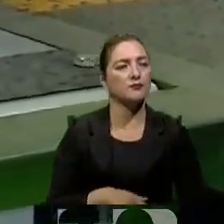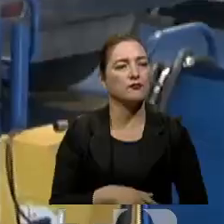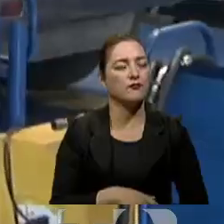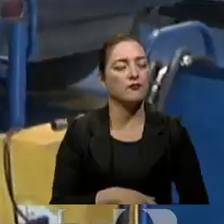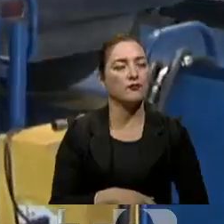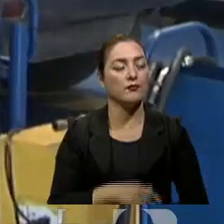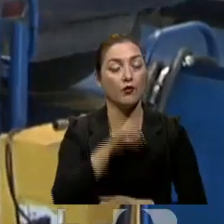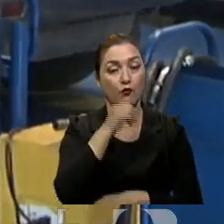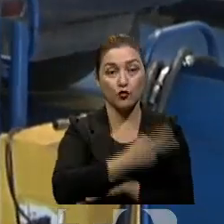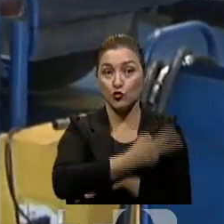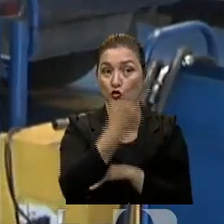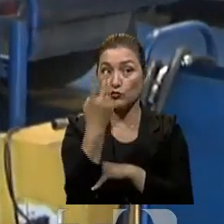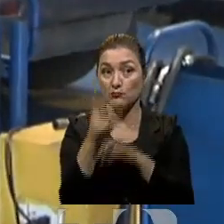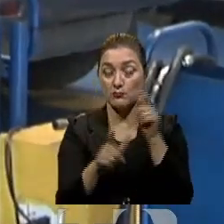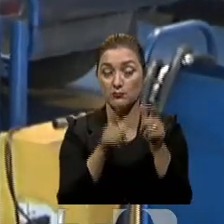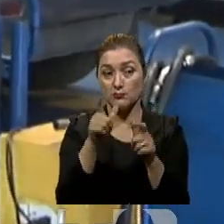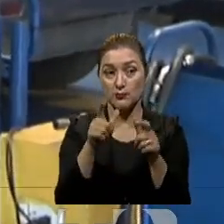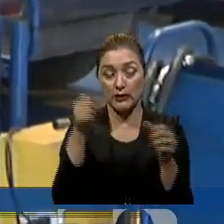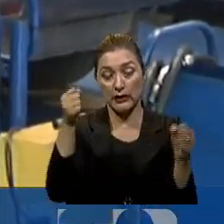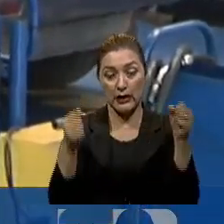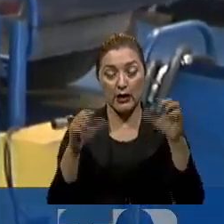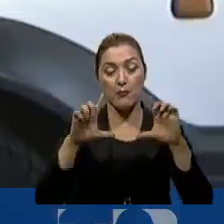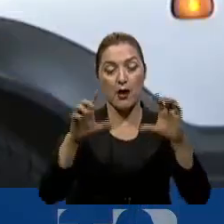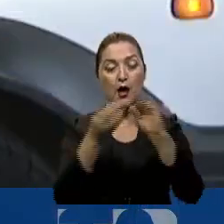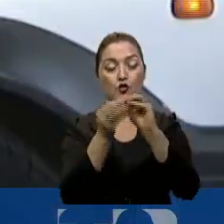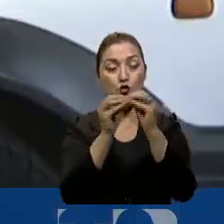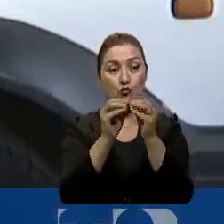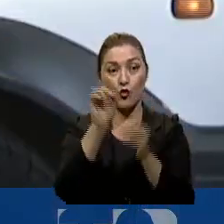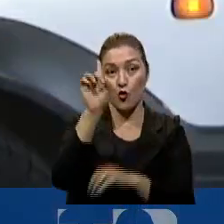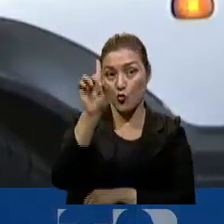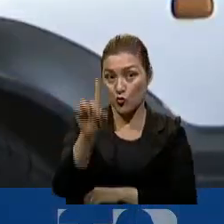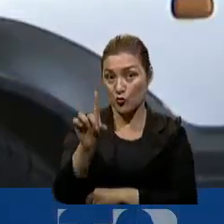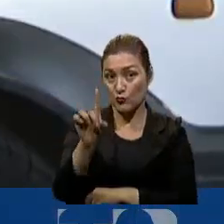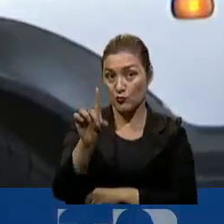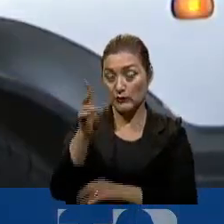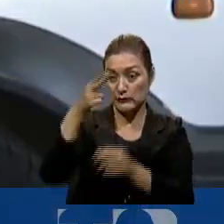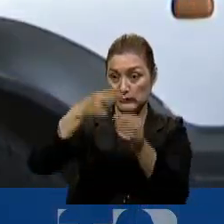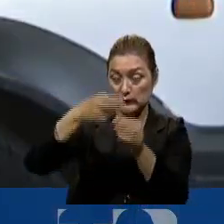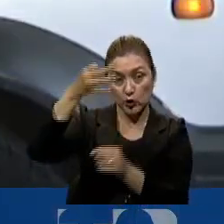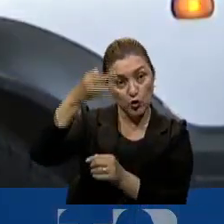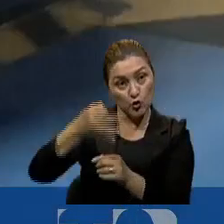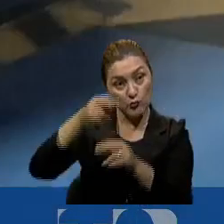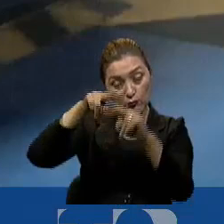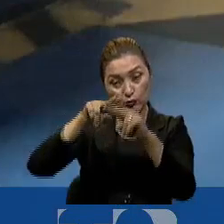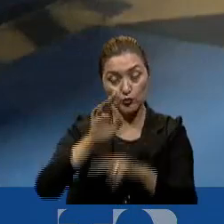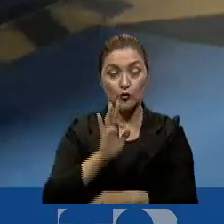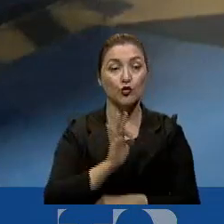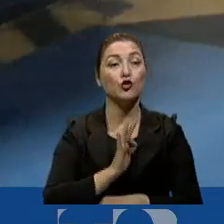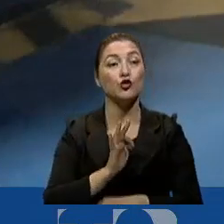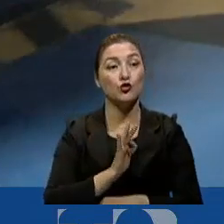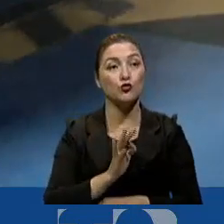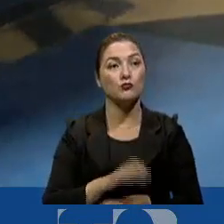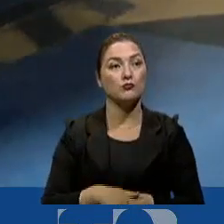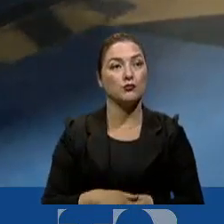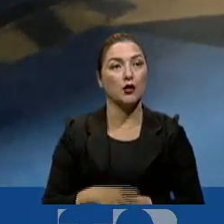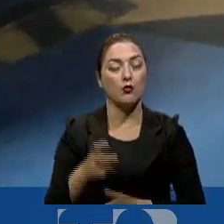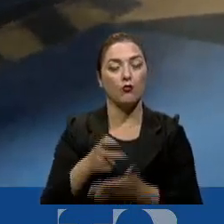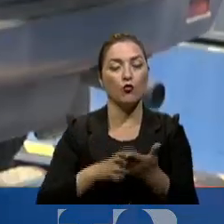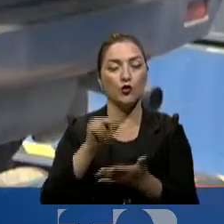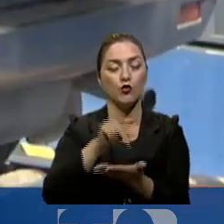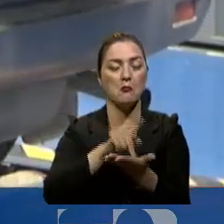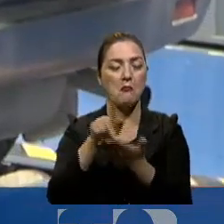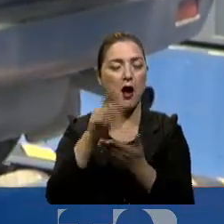Quedan 2 días para que quienes tienen vehículos con placas terminadas en dígito 1 cumplan con la revisión técnica sin cancelar una multa